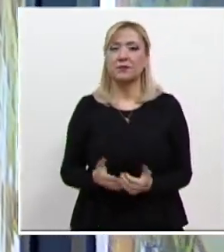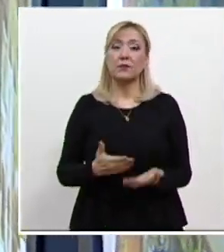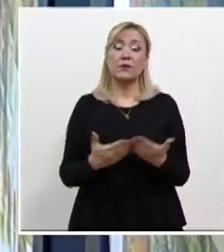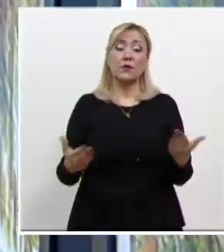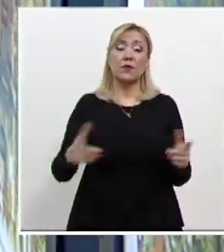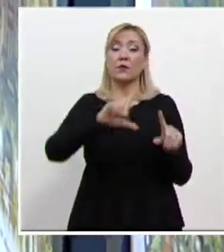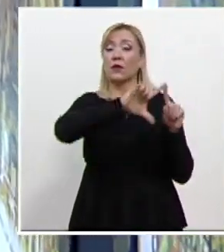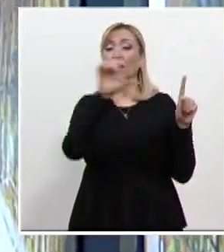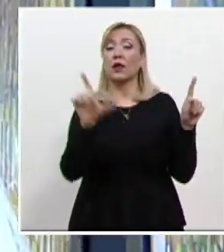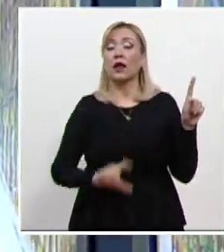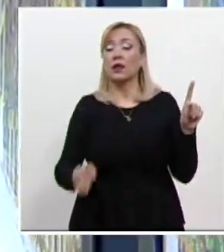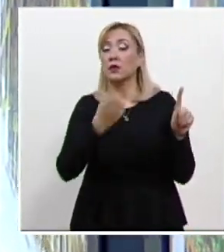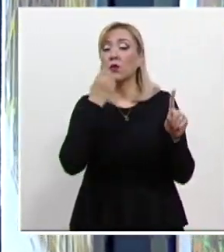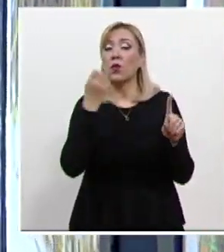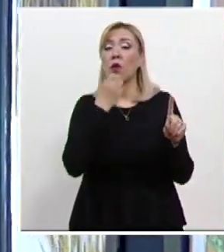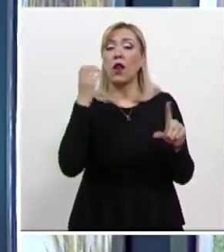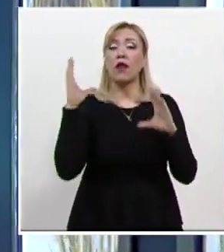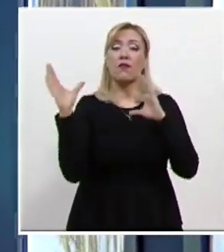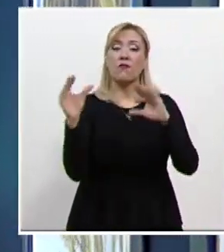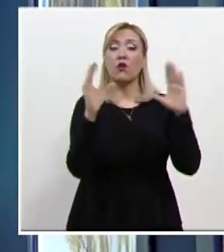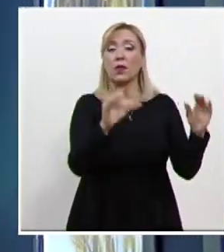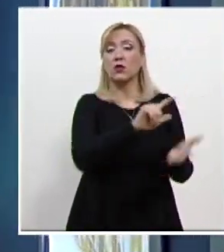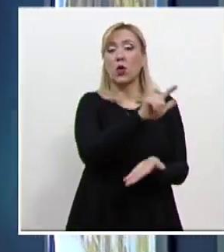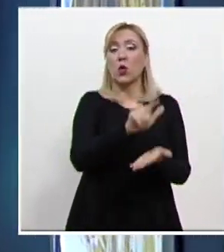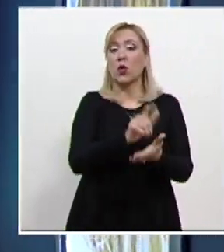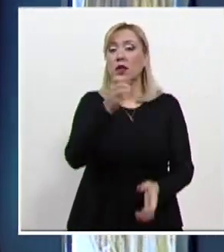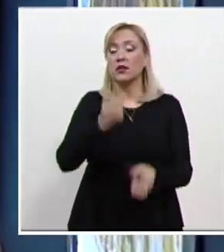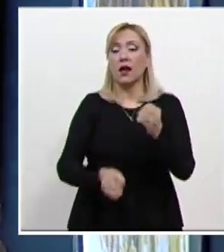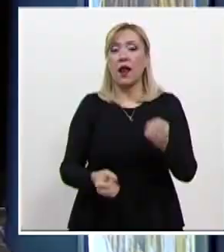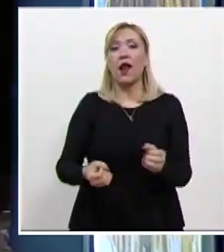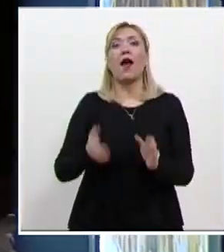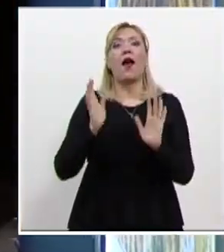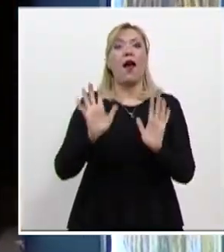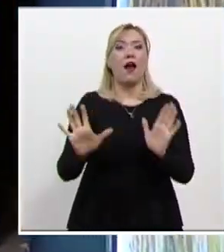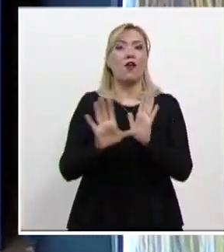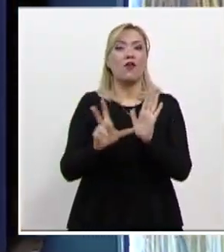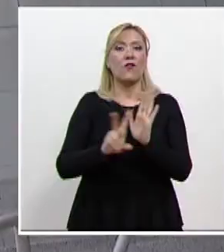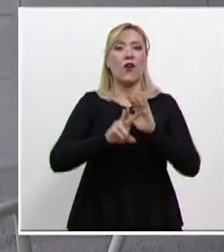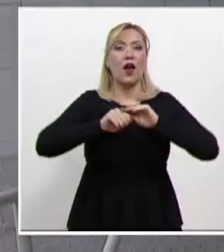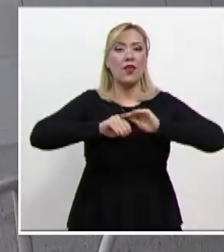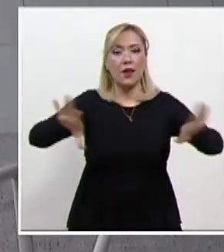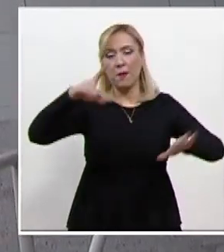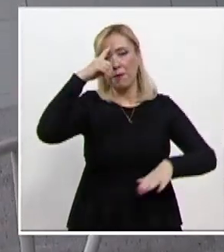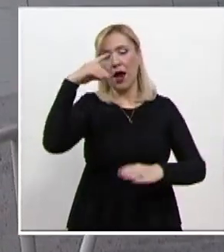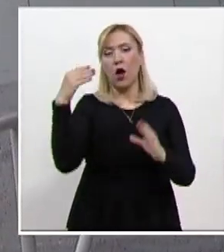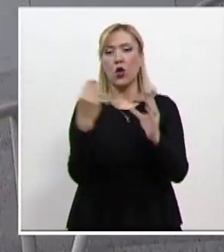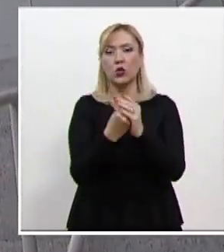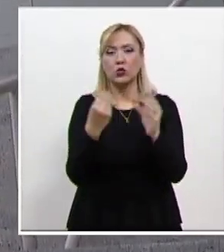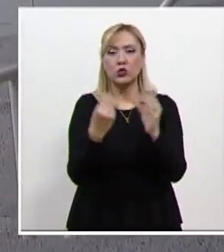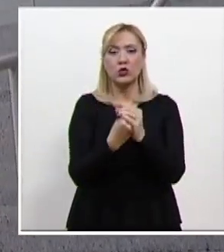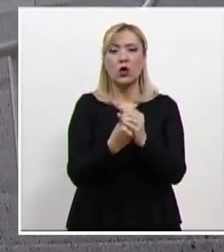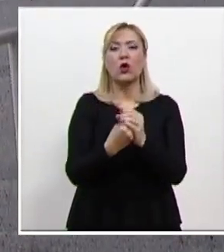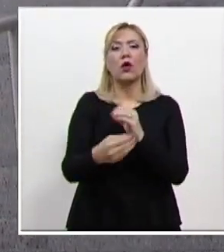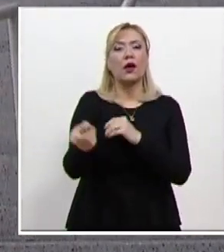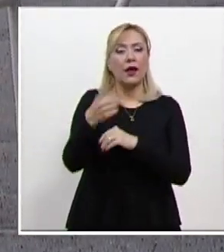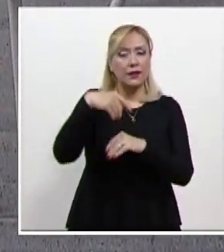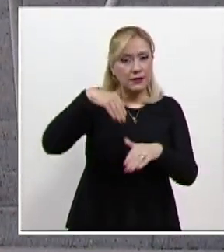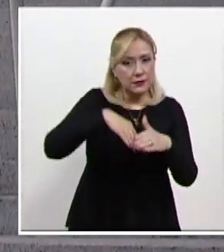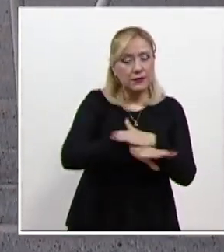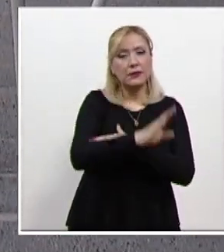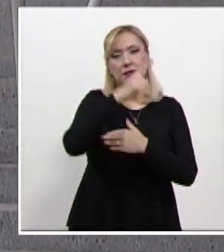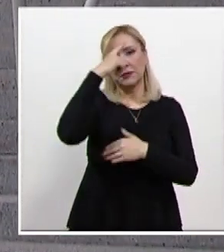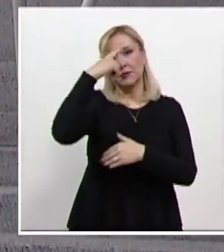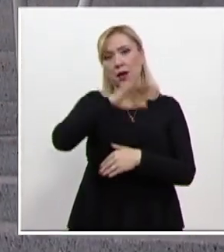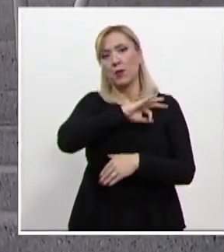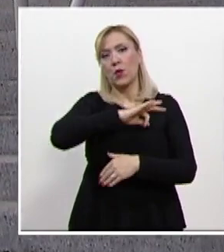Federal de Formación Judicial lanzó la convocatoria para el primer concurso escolarizado y curso de formación para personas actuarias del Poder Judicial